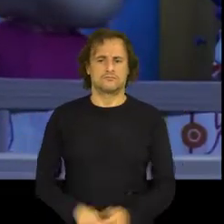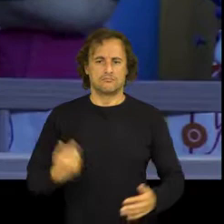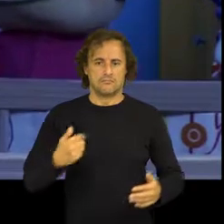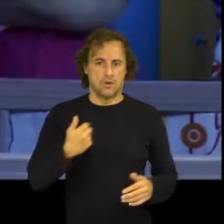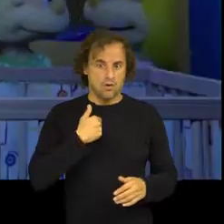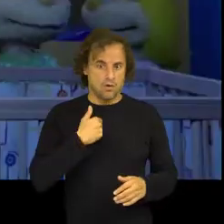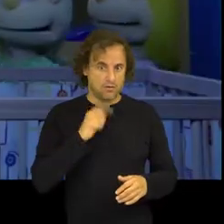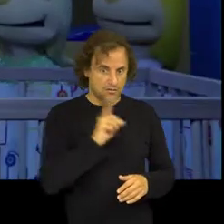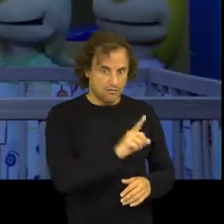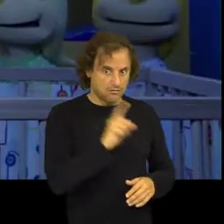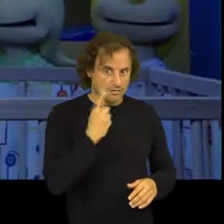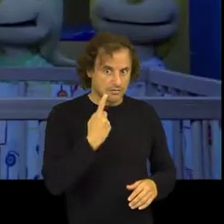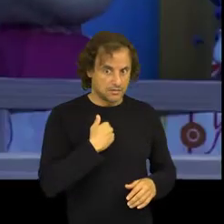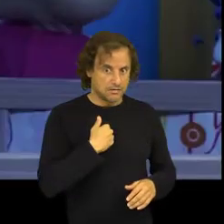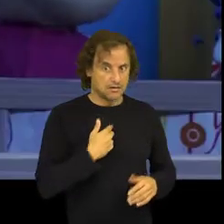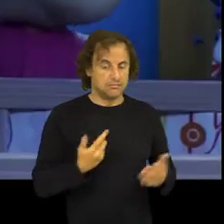Diante.